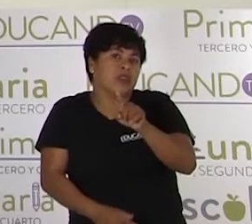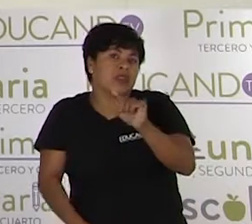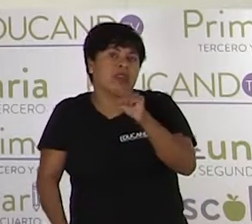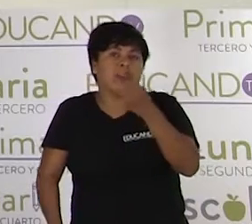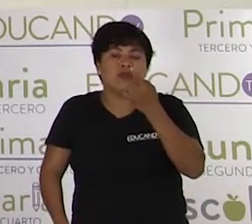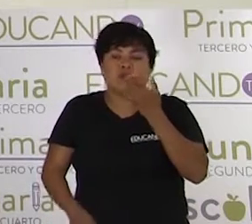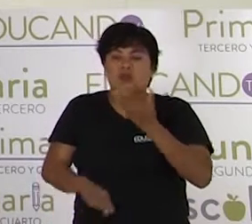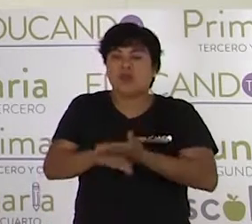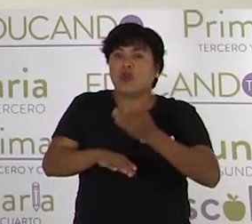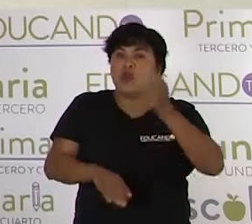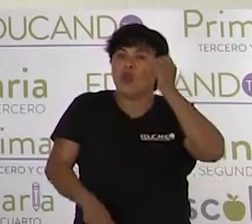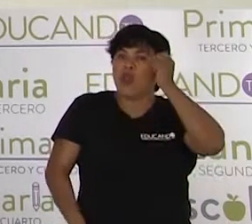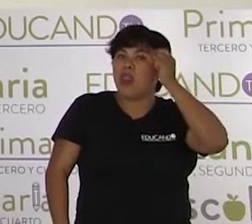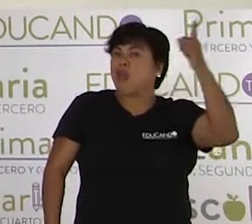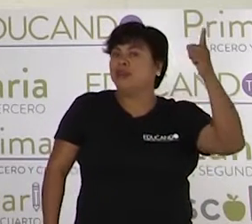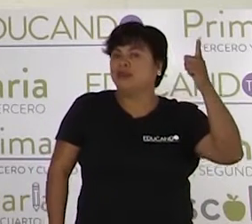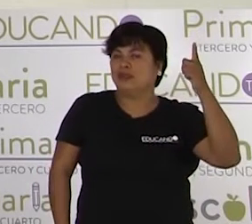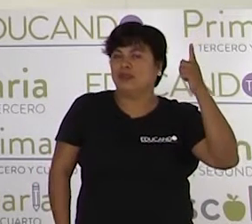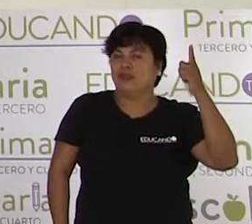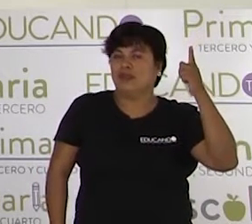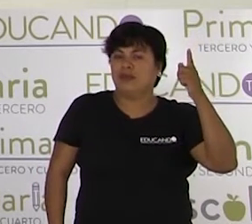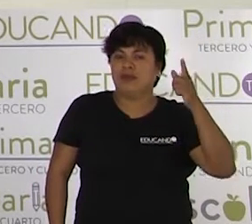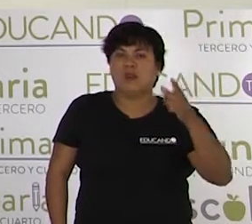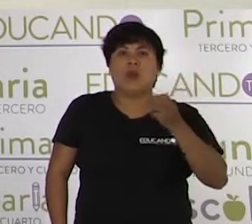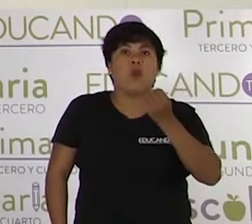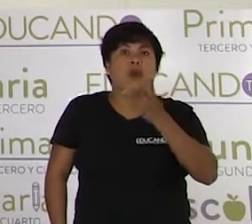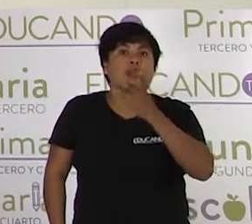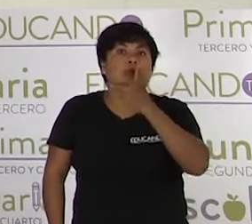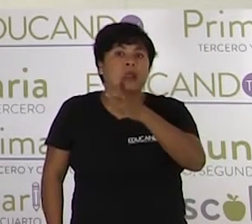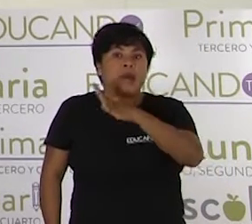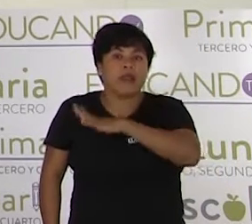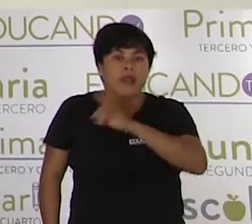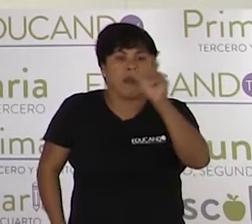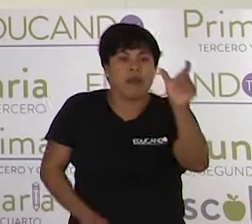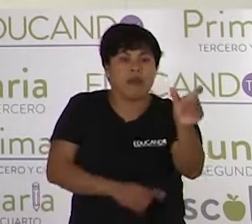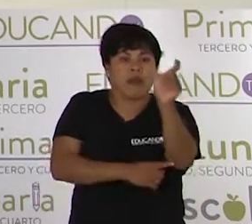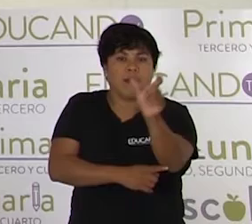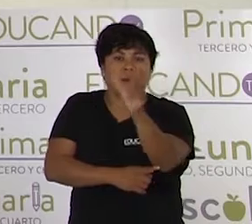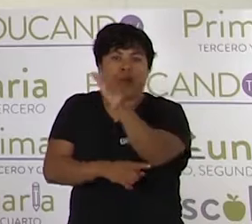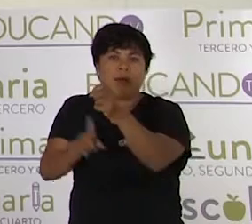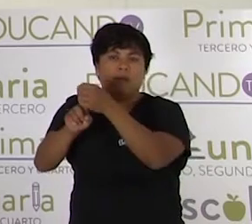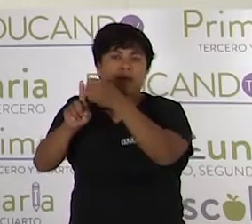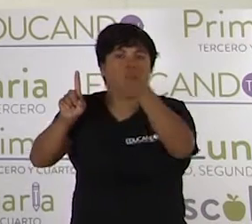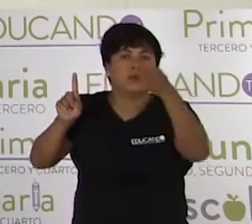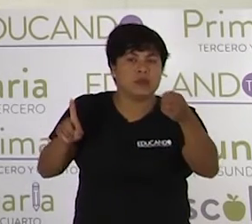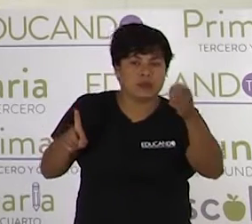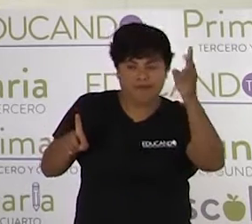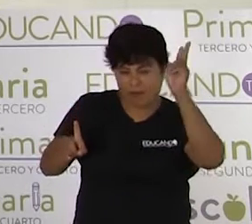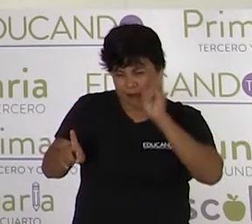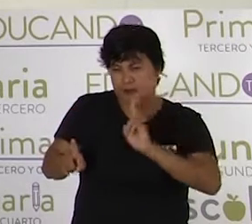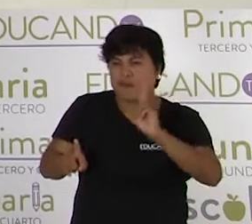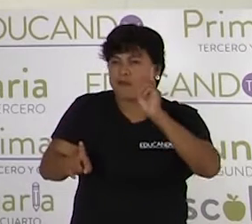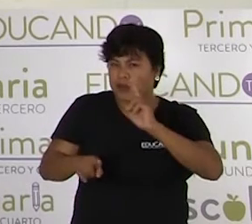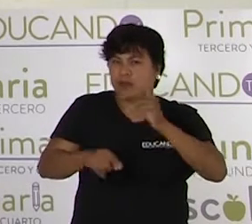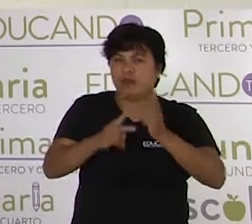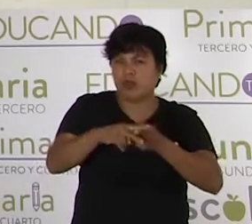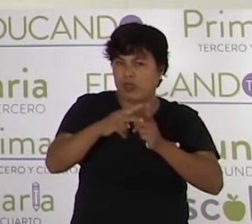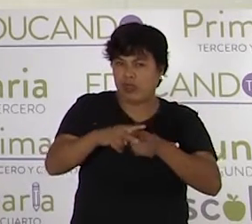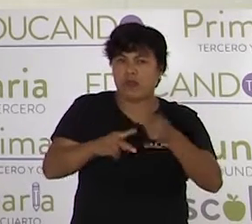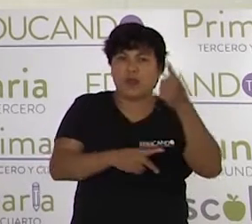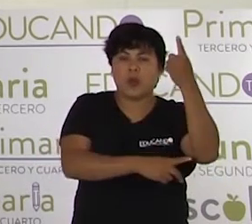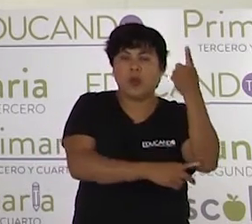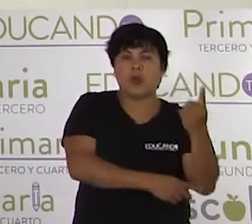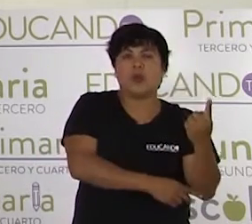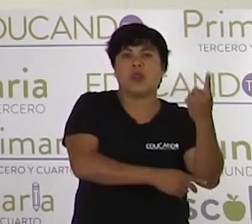Cuentan que eres muy listo. ¿Cuántas palabras tiene nuestra oración? Vamos a contarlas.